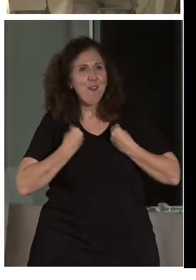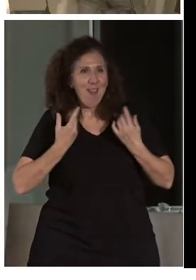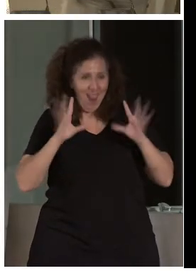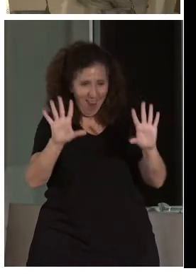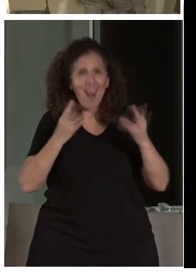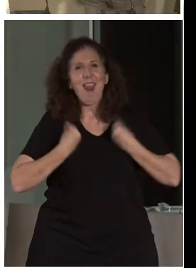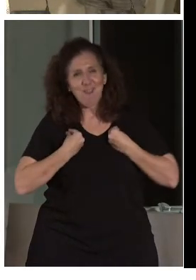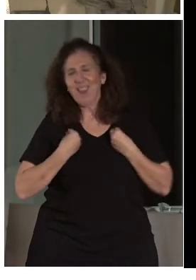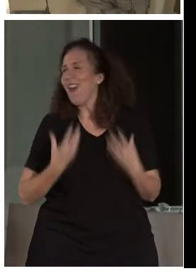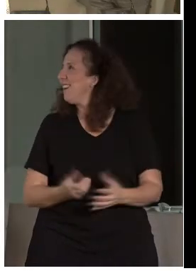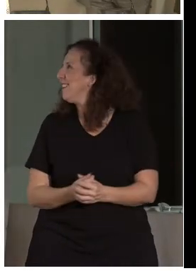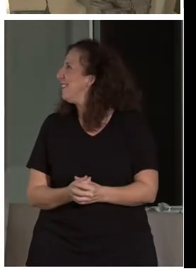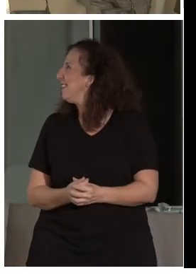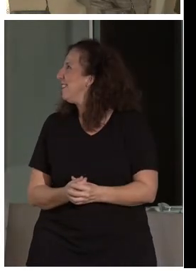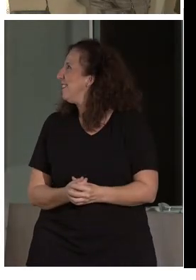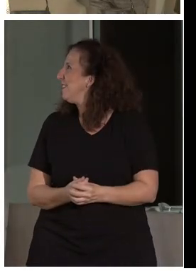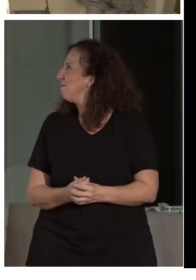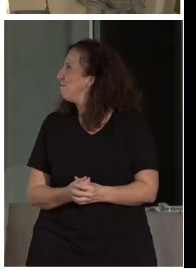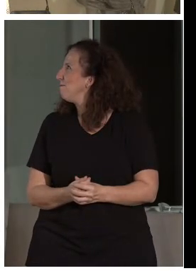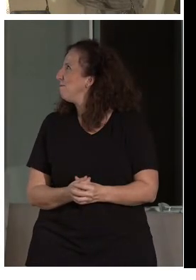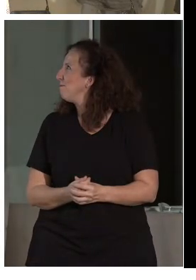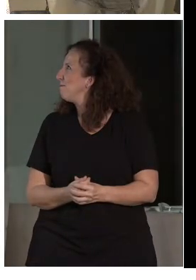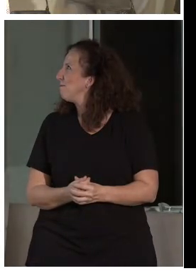Se lo merece, hombre, que lo inventaron ellos, ¿no?